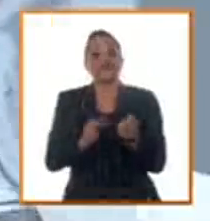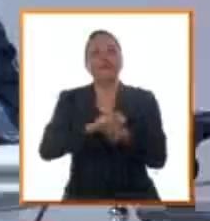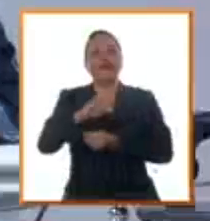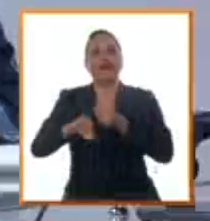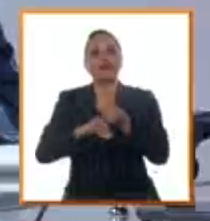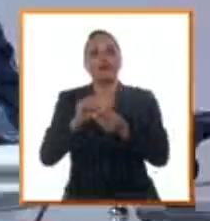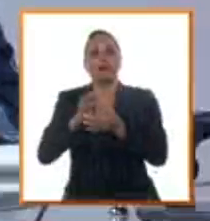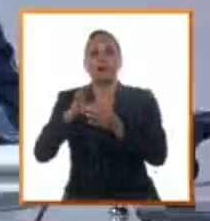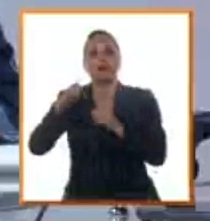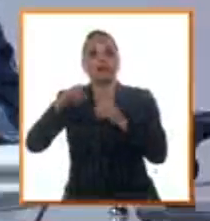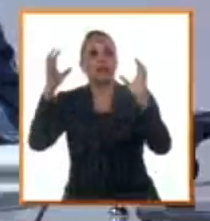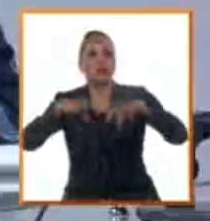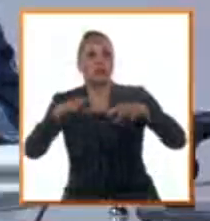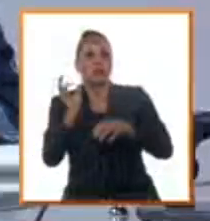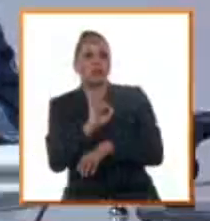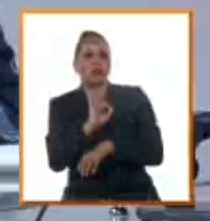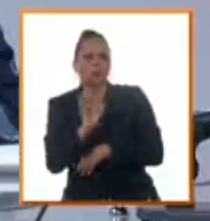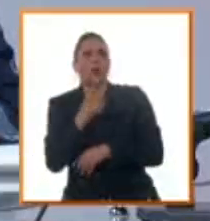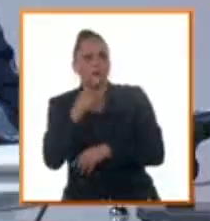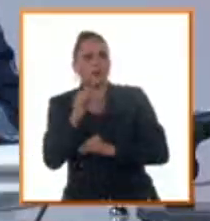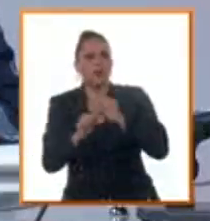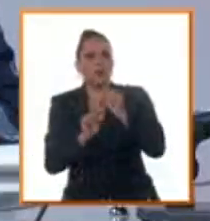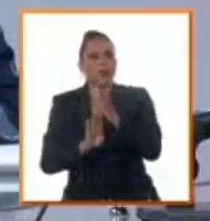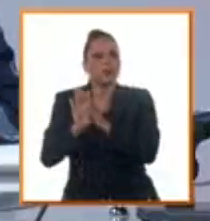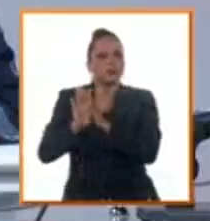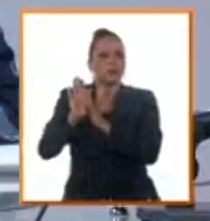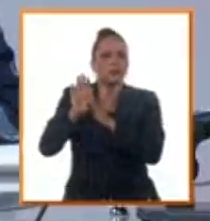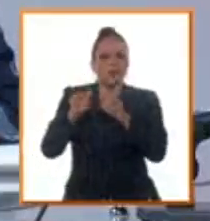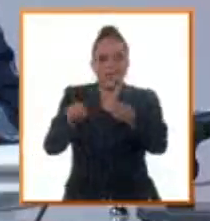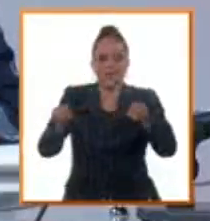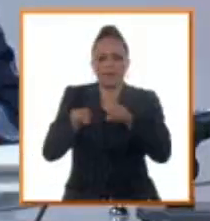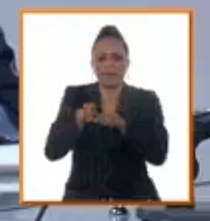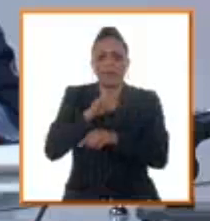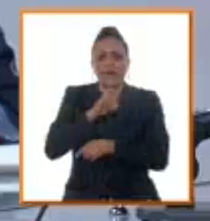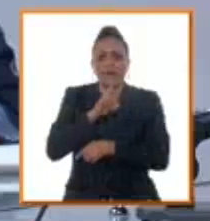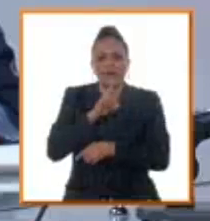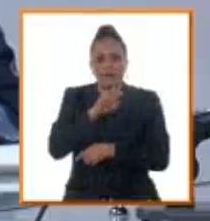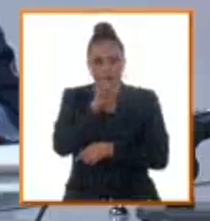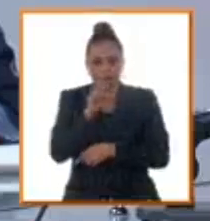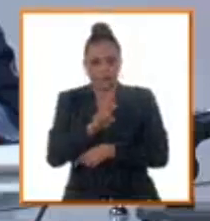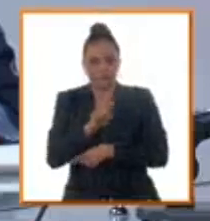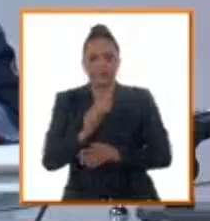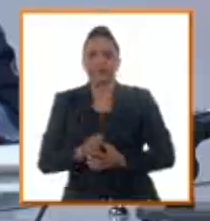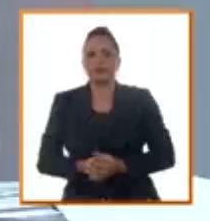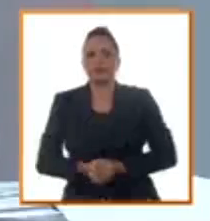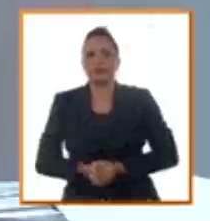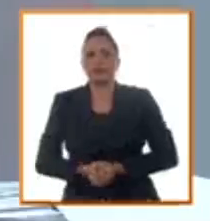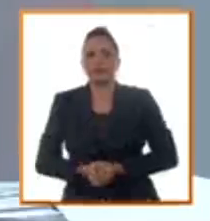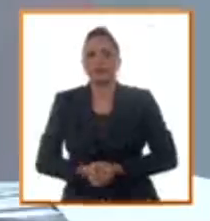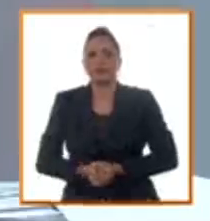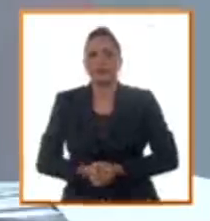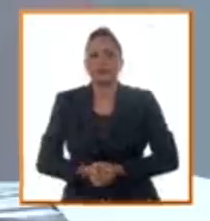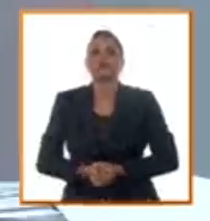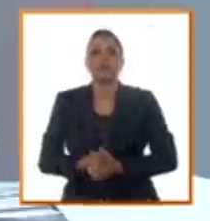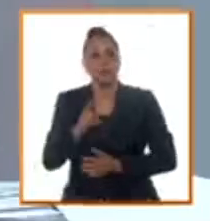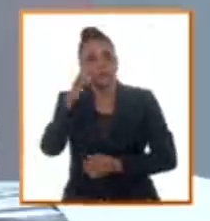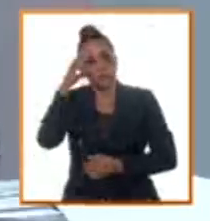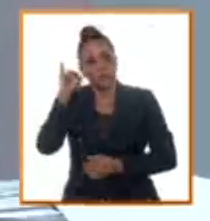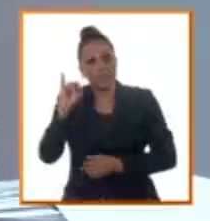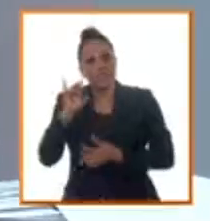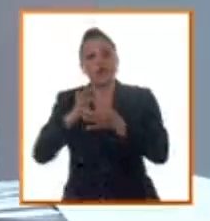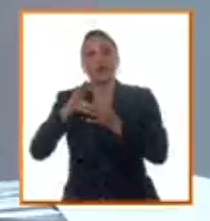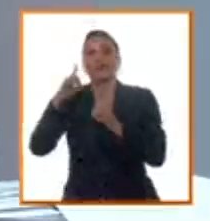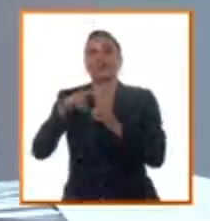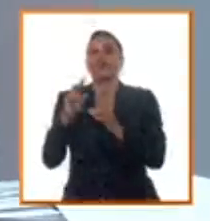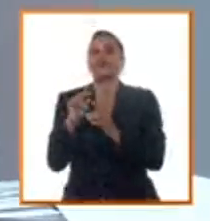meses. No llovió tanto, pero sí se recuperaron los embalses. En Guantánamo, pues tuvimos la